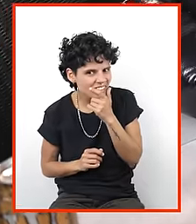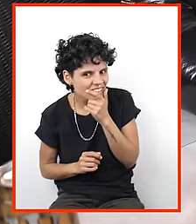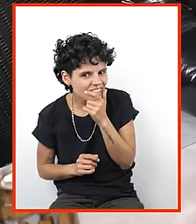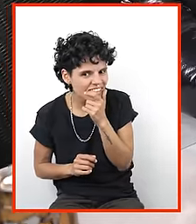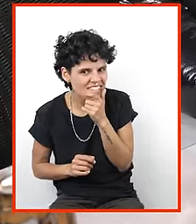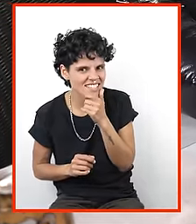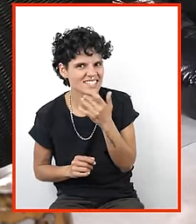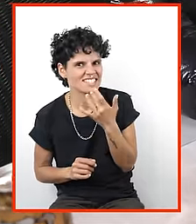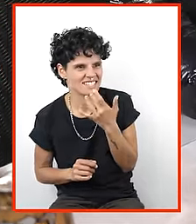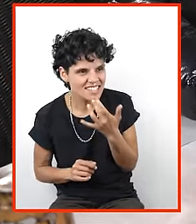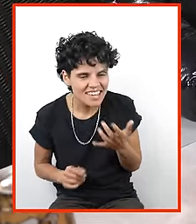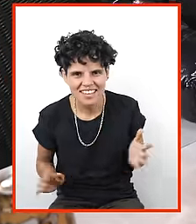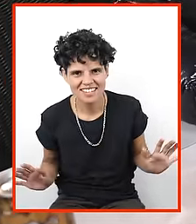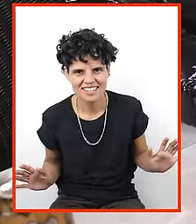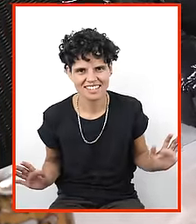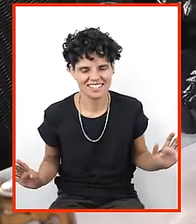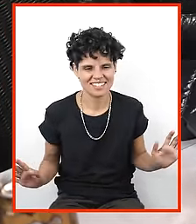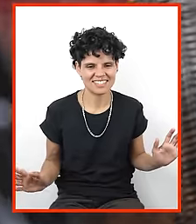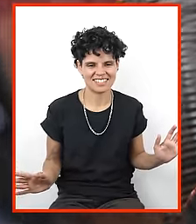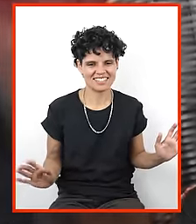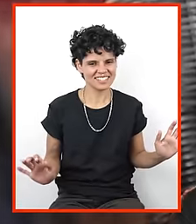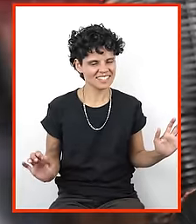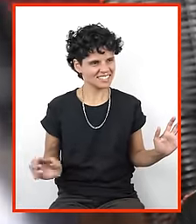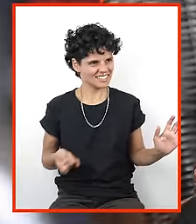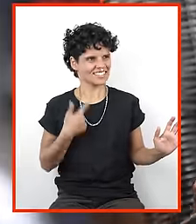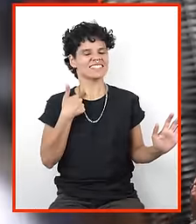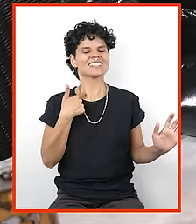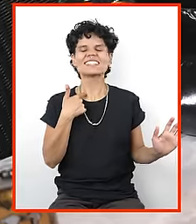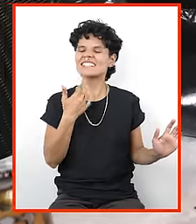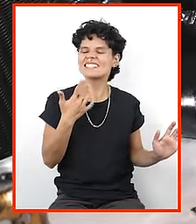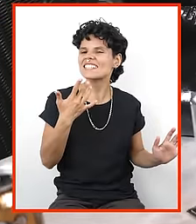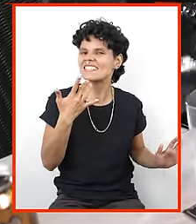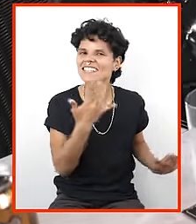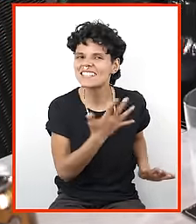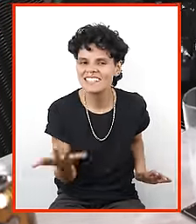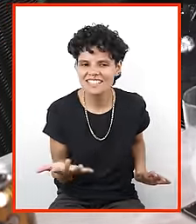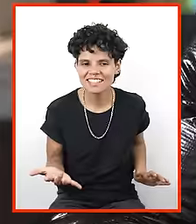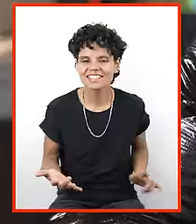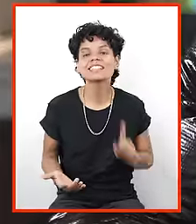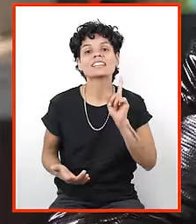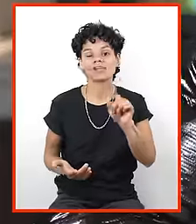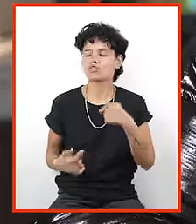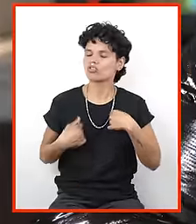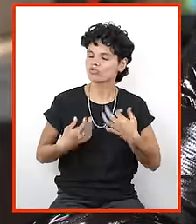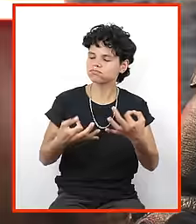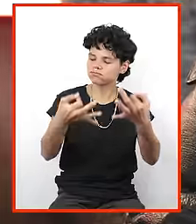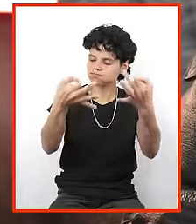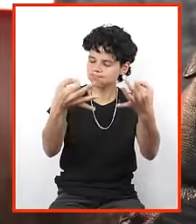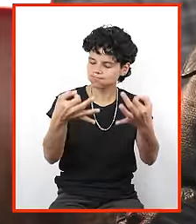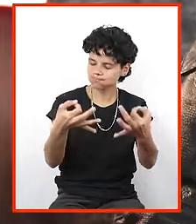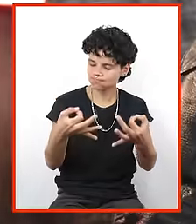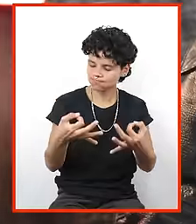Insolite. Insolite. ¿Qué es esta insolite? Insolite. ¿Qué es esta insolite, Julio? Saqué las